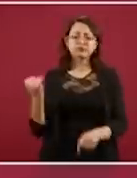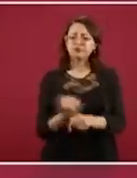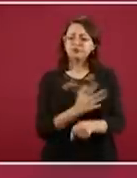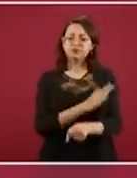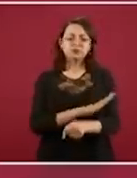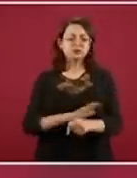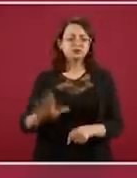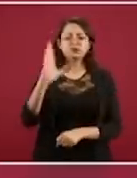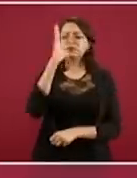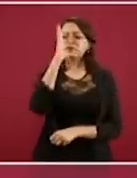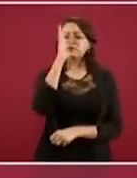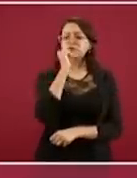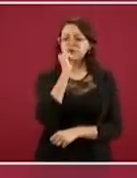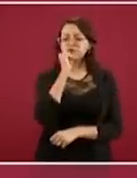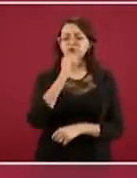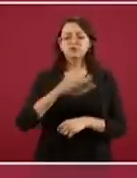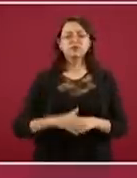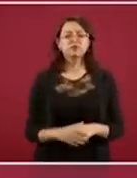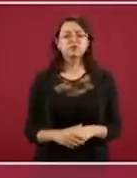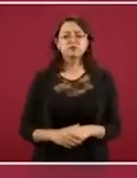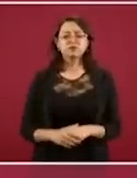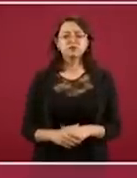¿Y qué es actividad política? Pues